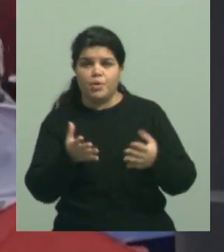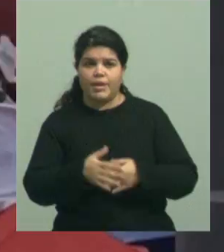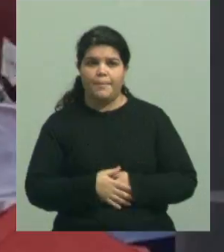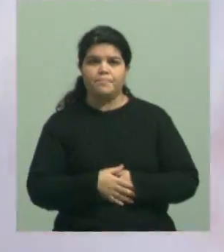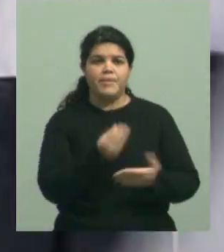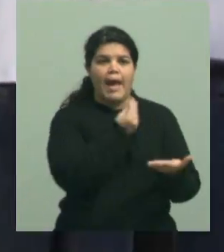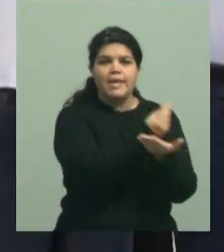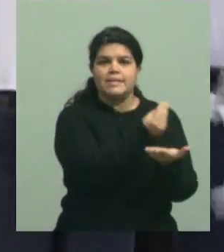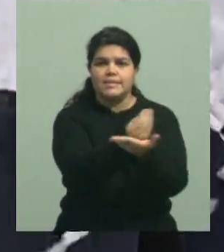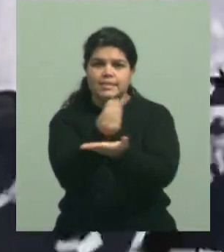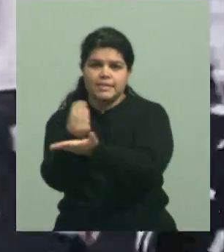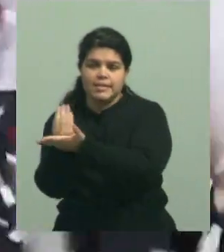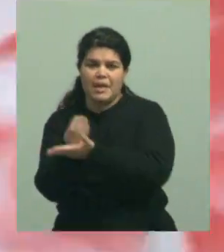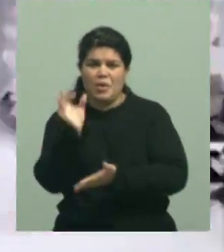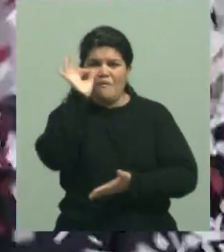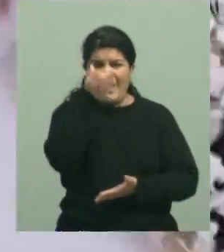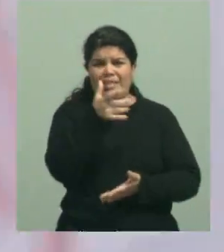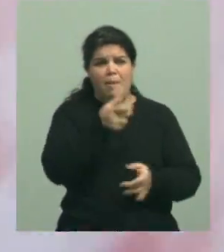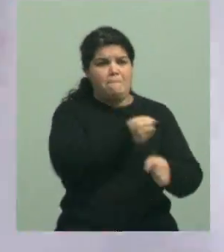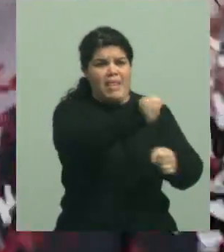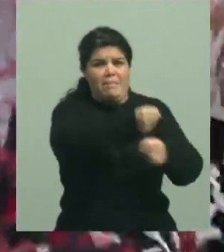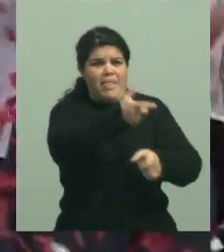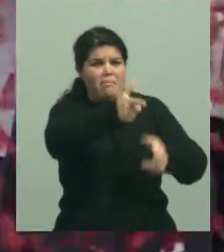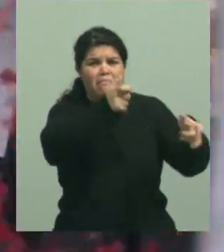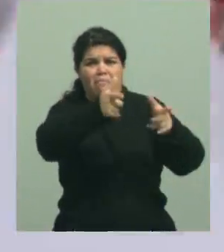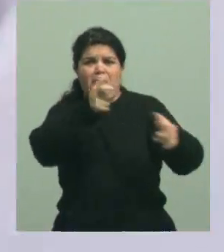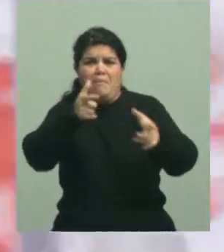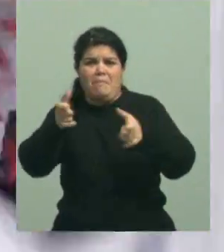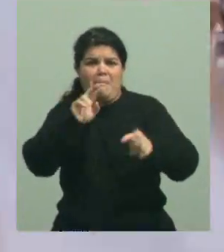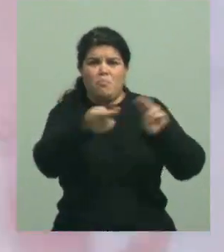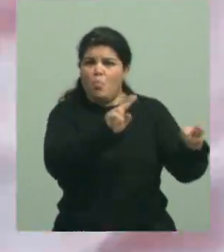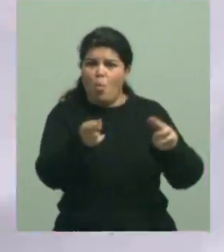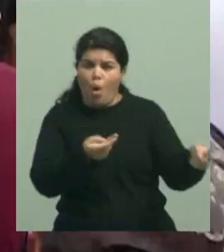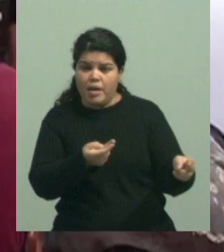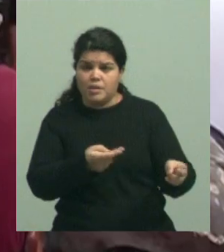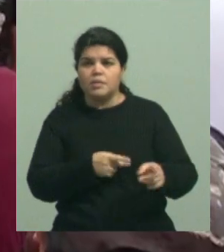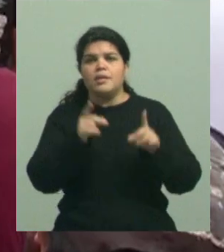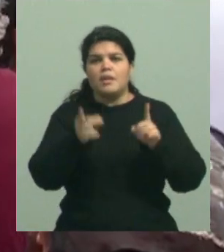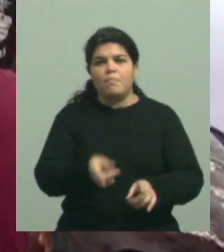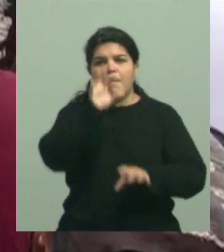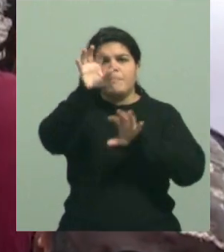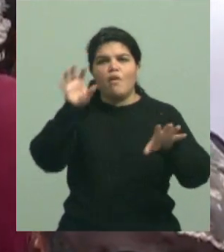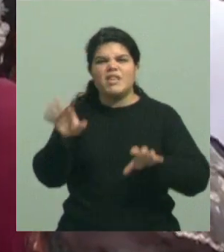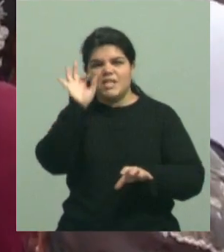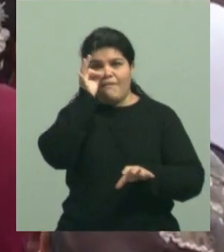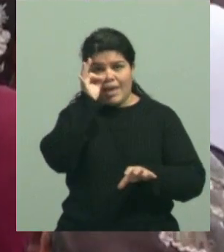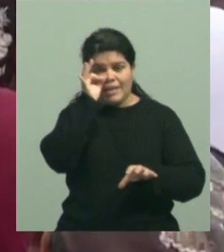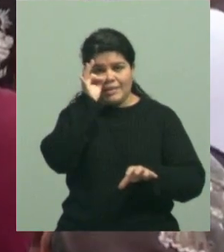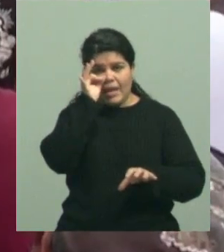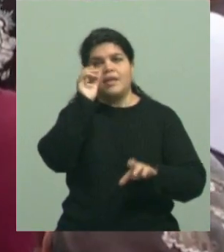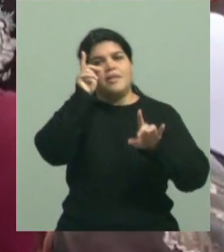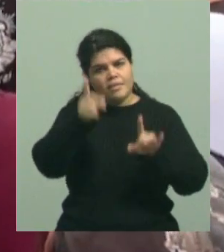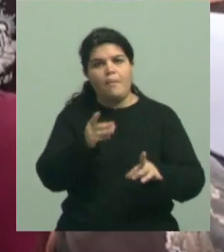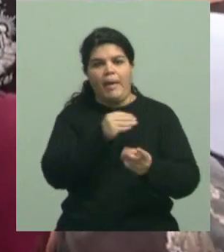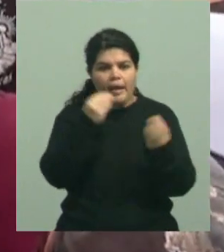candidatos asesinados. Recordamos también que hay 8 provincias que van a elecciones, que se renueva gran parte de lo que es